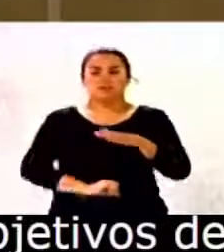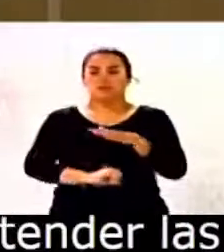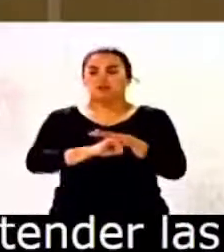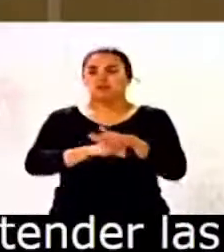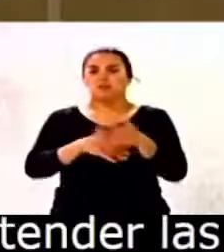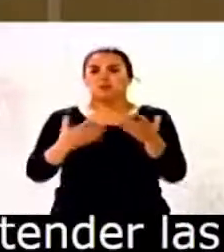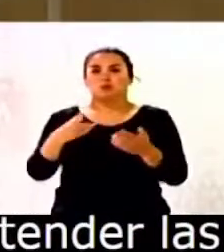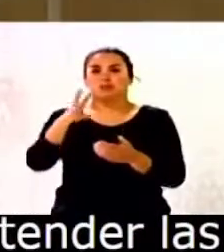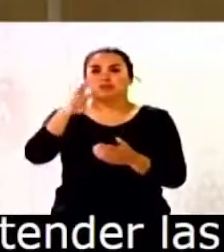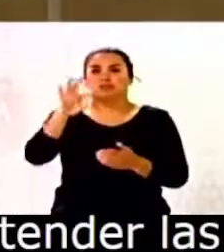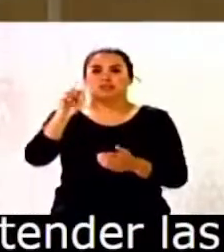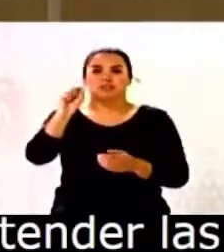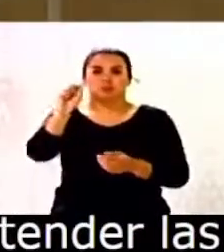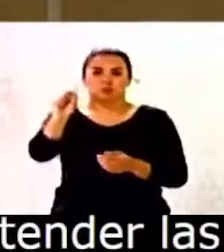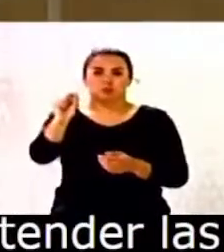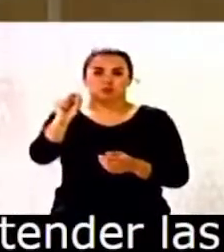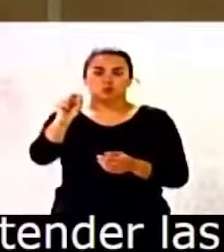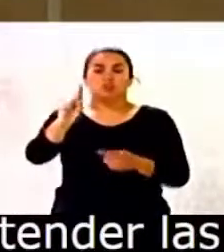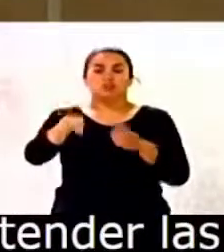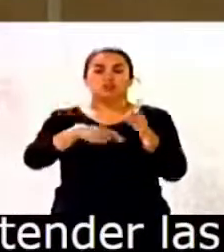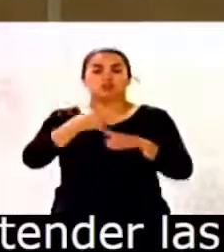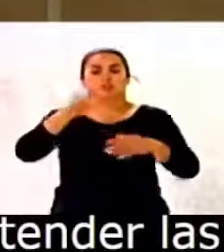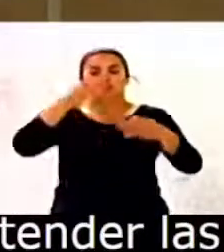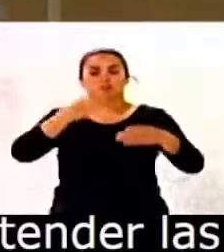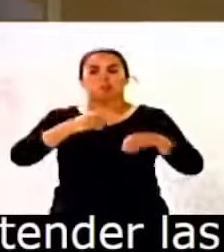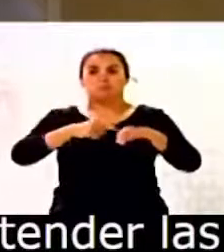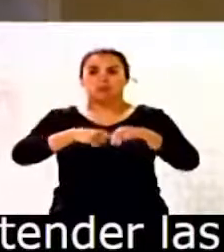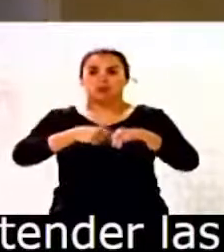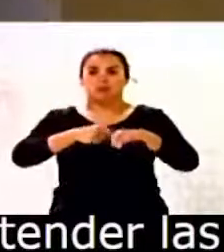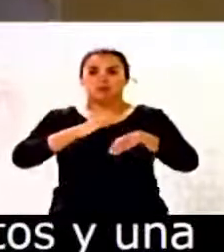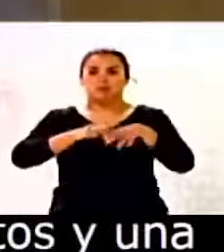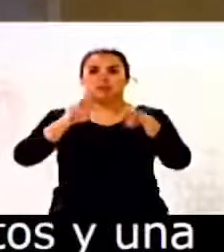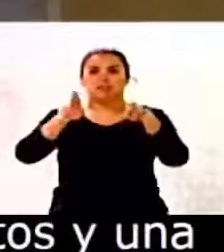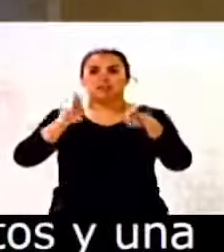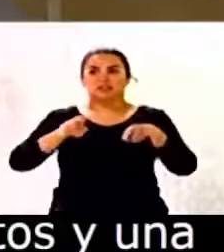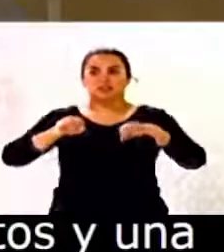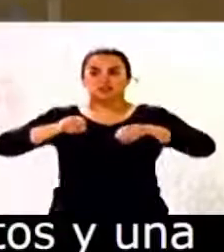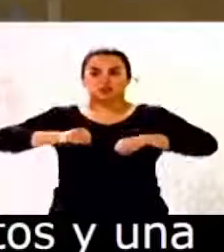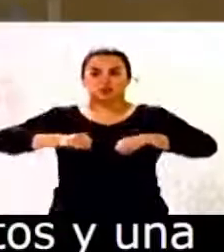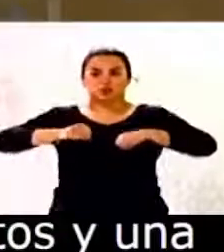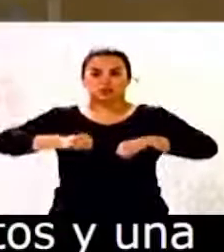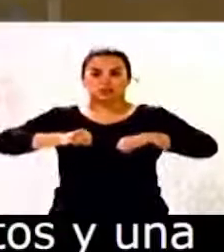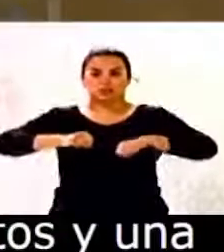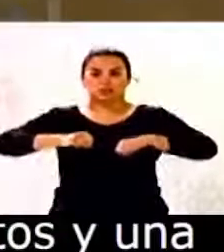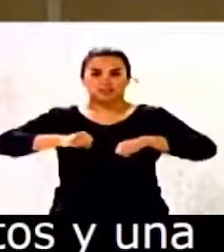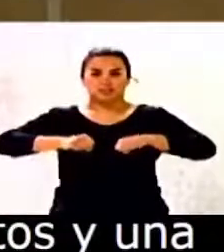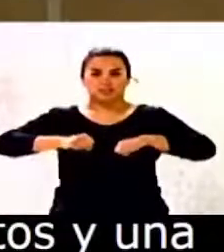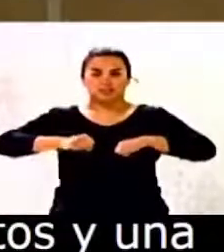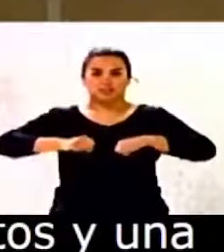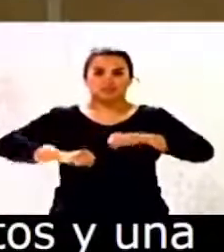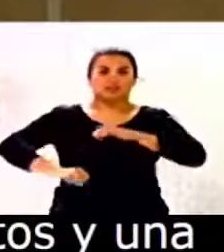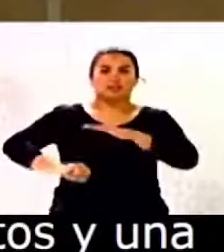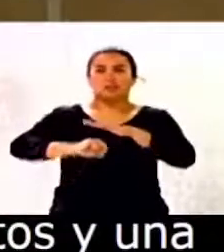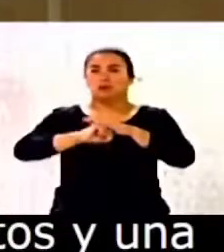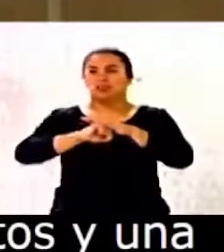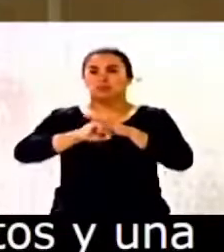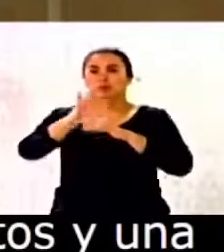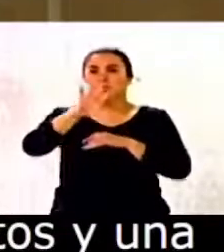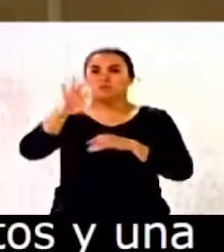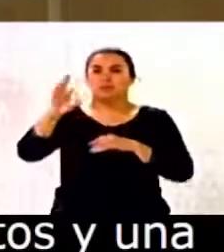de 30 minutos y se garantizará una plaza en residencia de mayores no más allá de